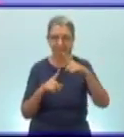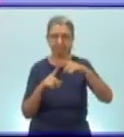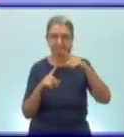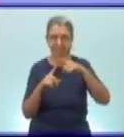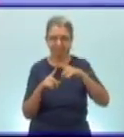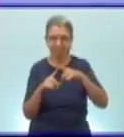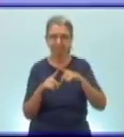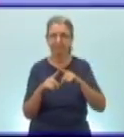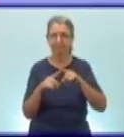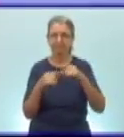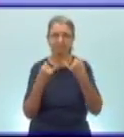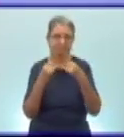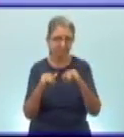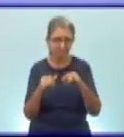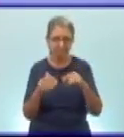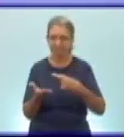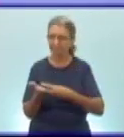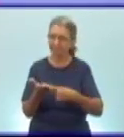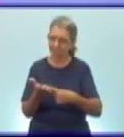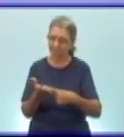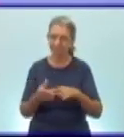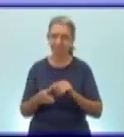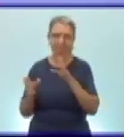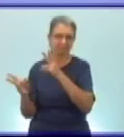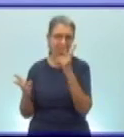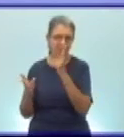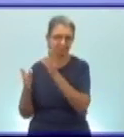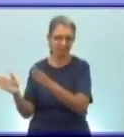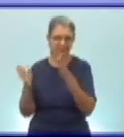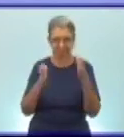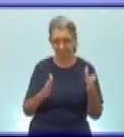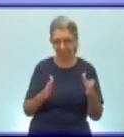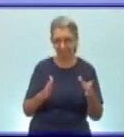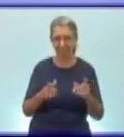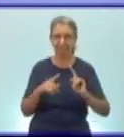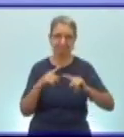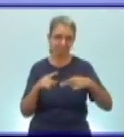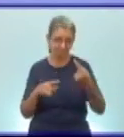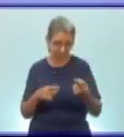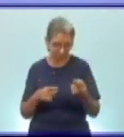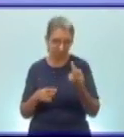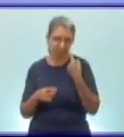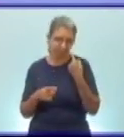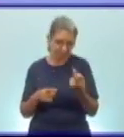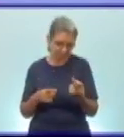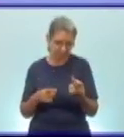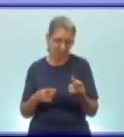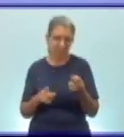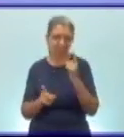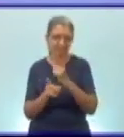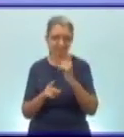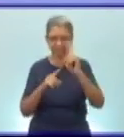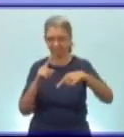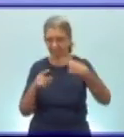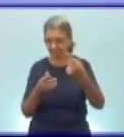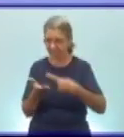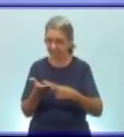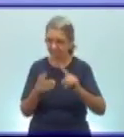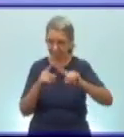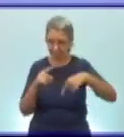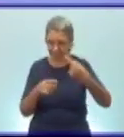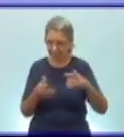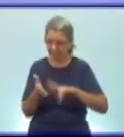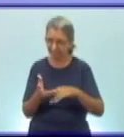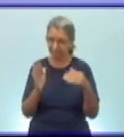van a estar realizando durante toda esta semana. Vamos a revisarlo en el encuentro que viene. Vamos a estar analizando algunos aspectos esenciales de este estudio